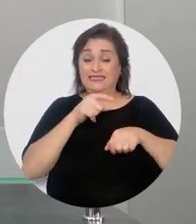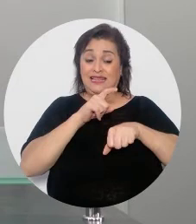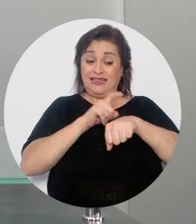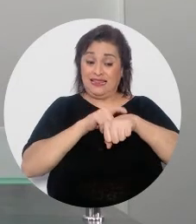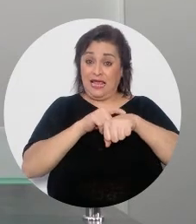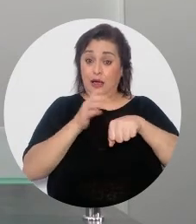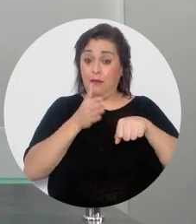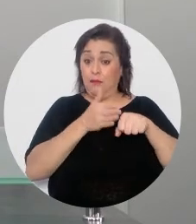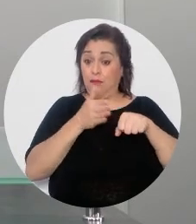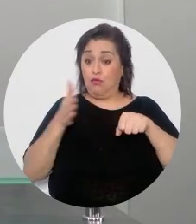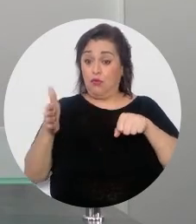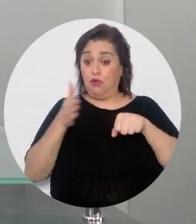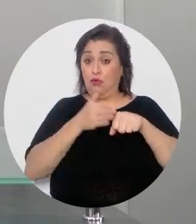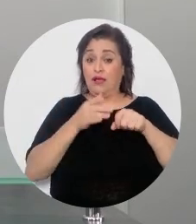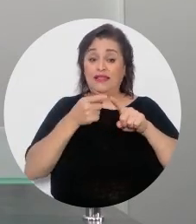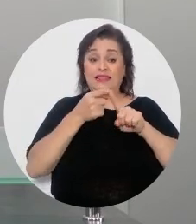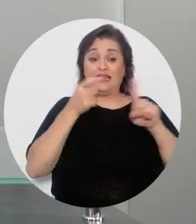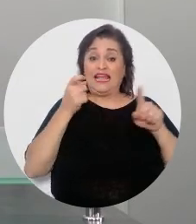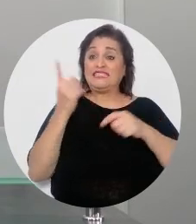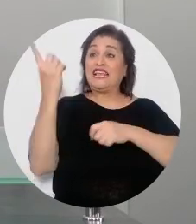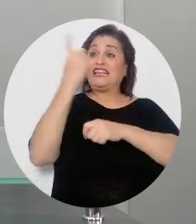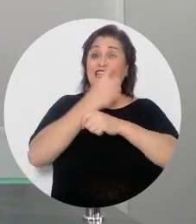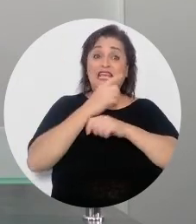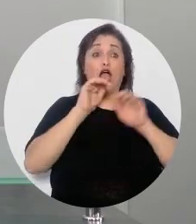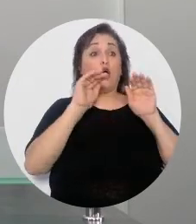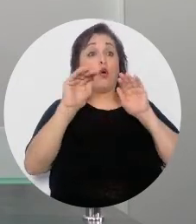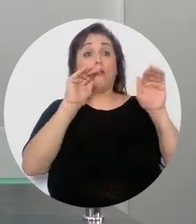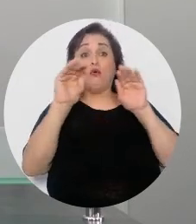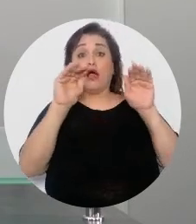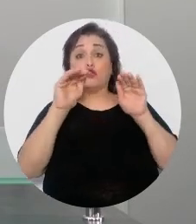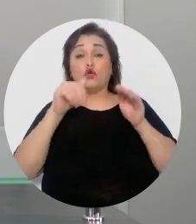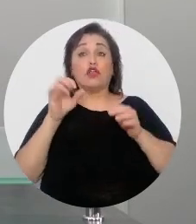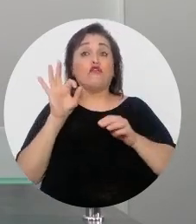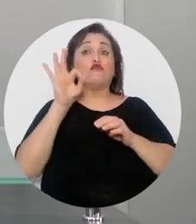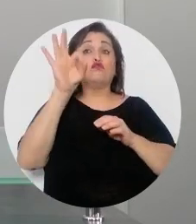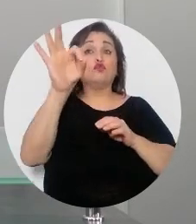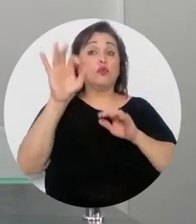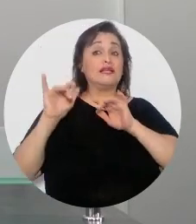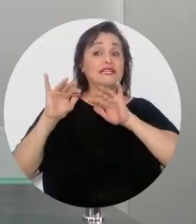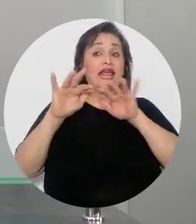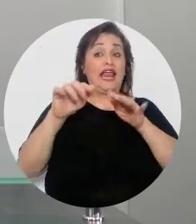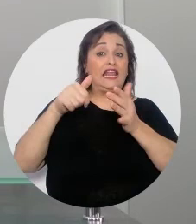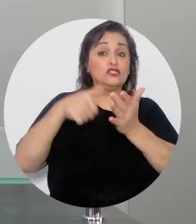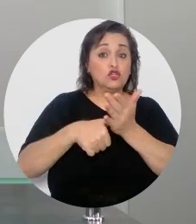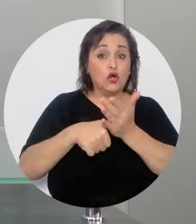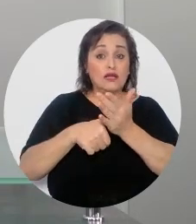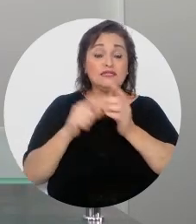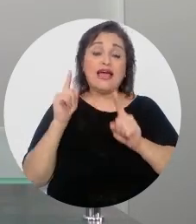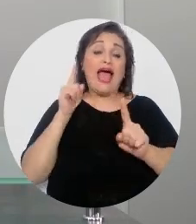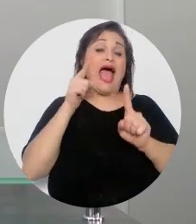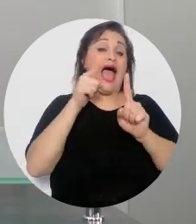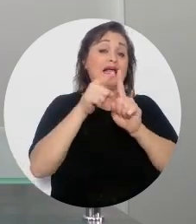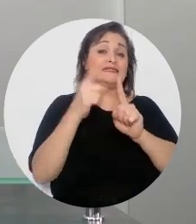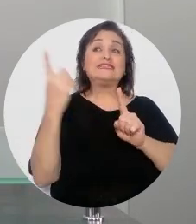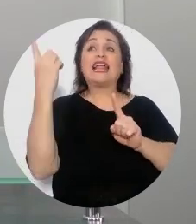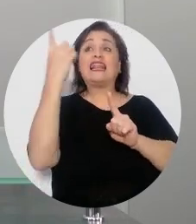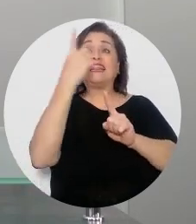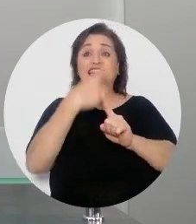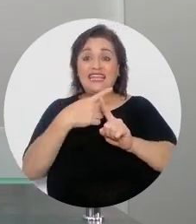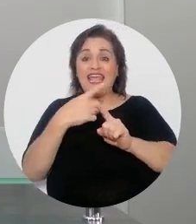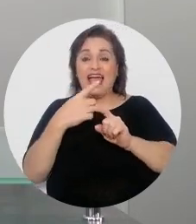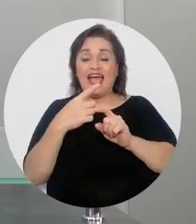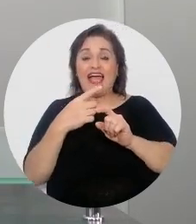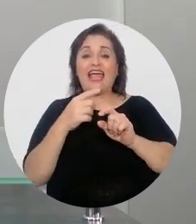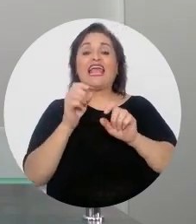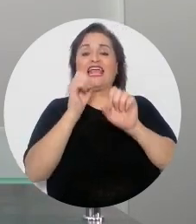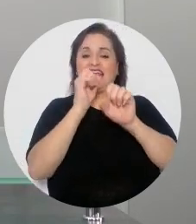Este periodo va desde el día de la convocatoria a elecciones hasta el propio día en que éstas se